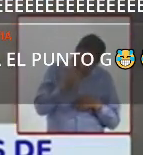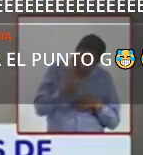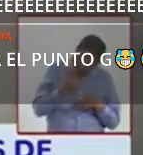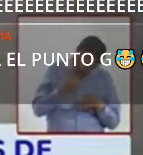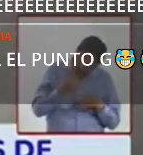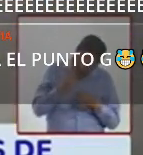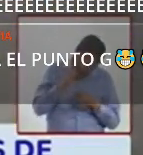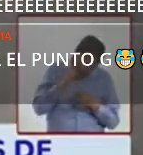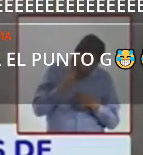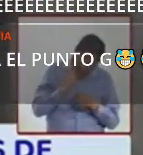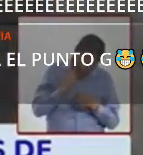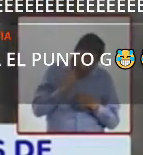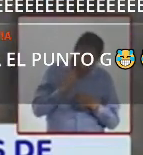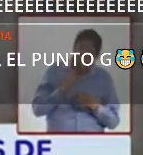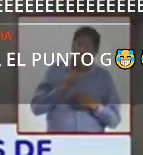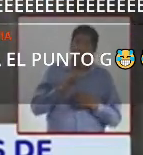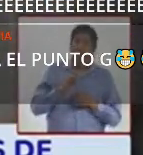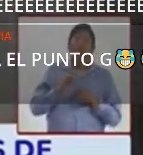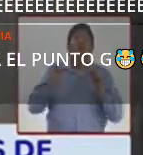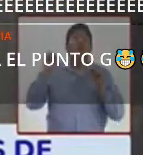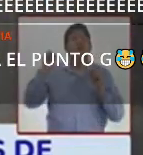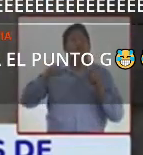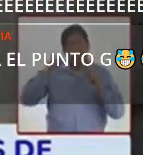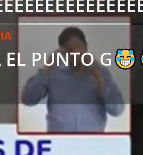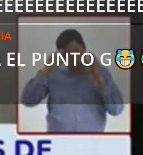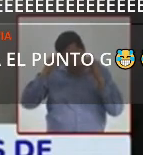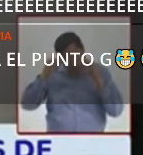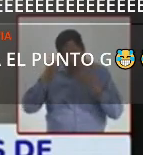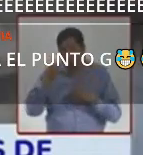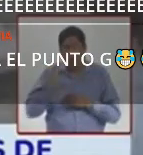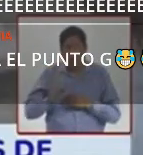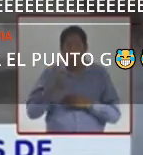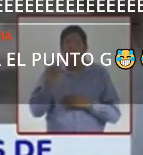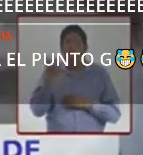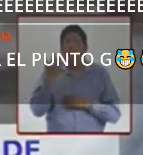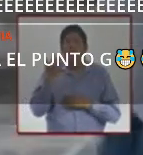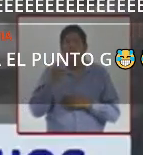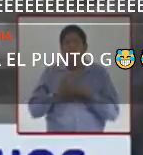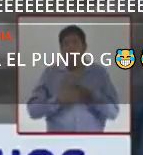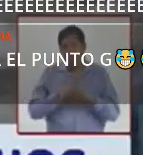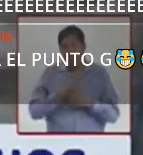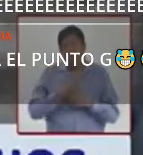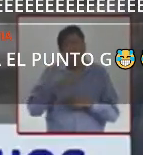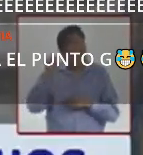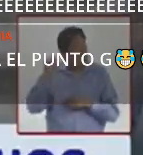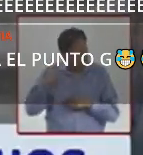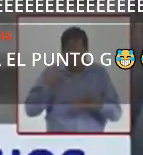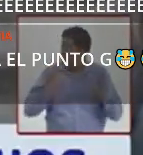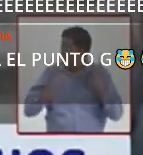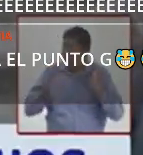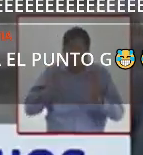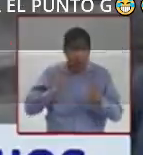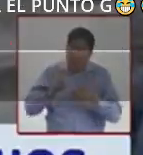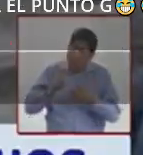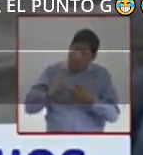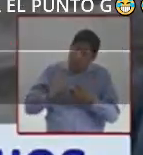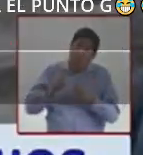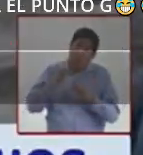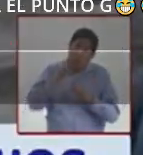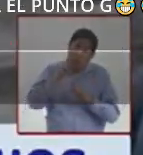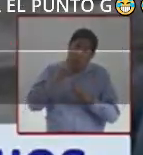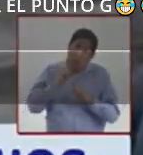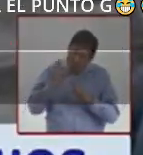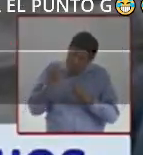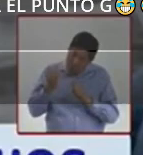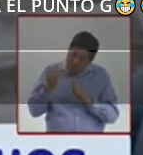cosas. ¿Usted les enseña a sus hijos? Sí, yo tengo, mi hijito menor tiene 15 años y sí, nosotros le hablamos, ¿no? Le hablamos de todo,